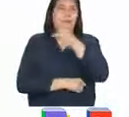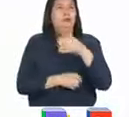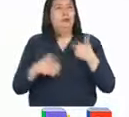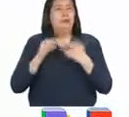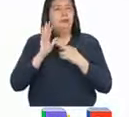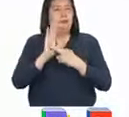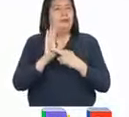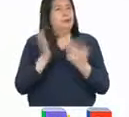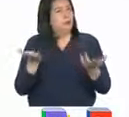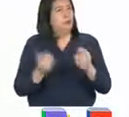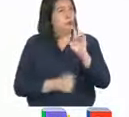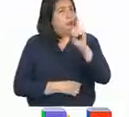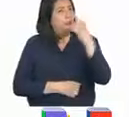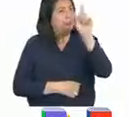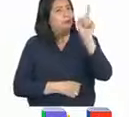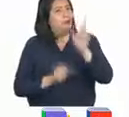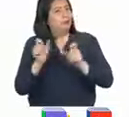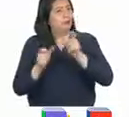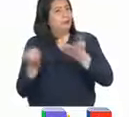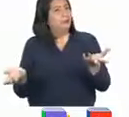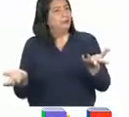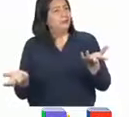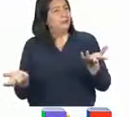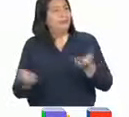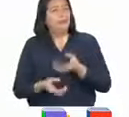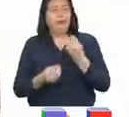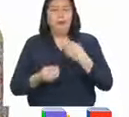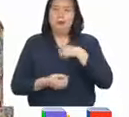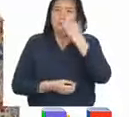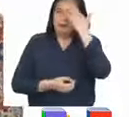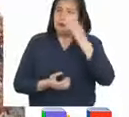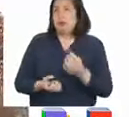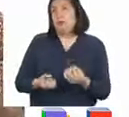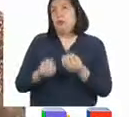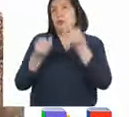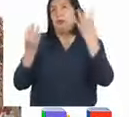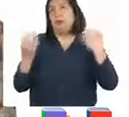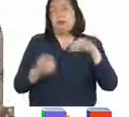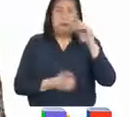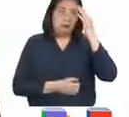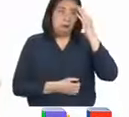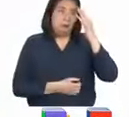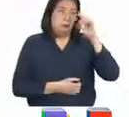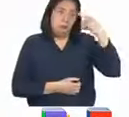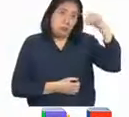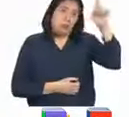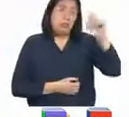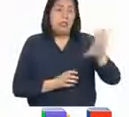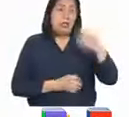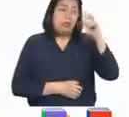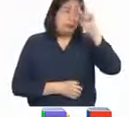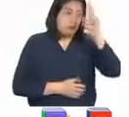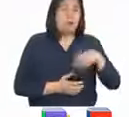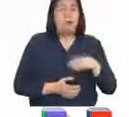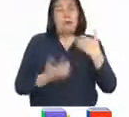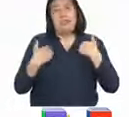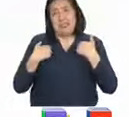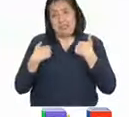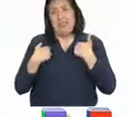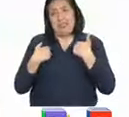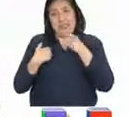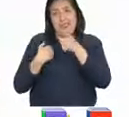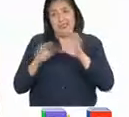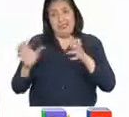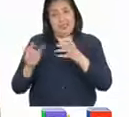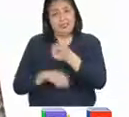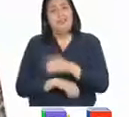puede representar también a 1 millón de personas. Y como sé cuántos millones de varones y de mujeres hay en todo el Perú, puedo tener una idea general de